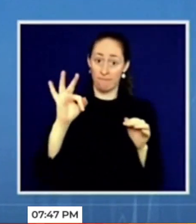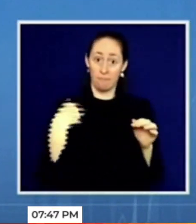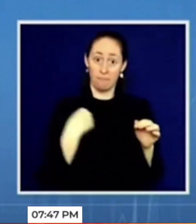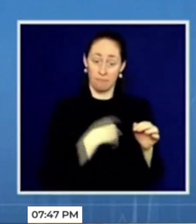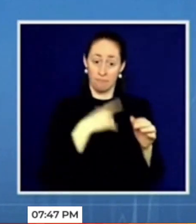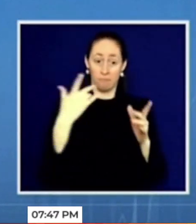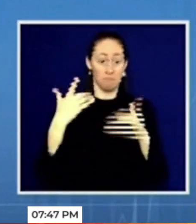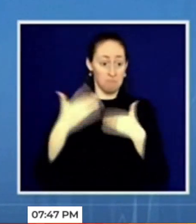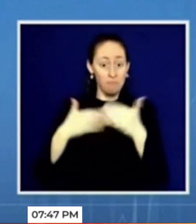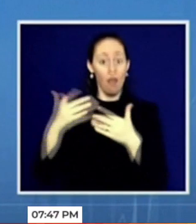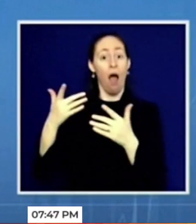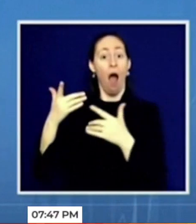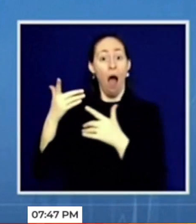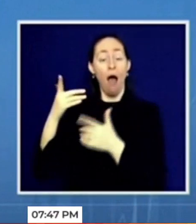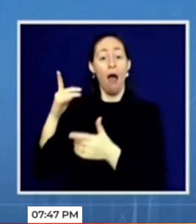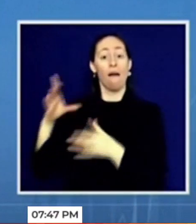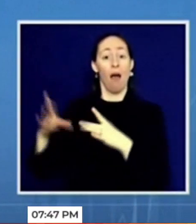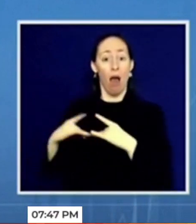un objetivo razonable.